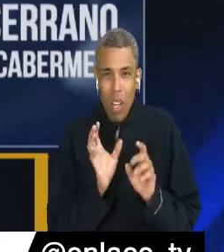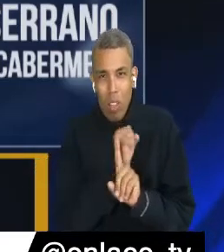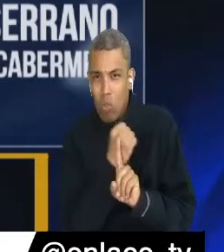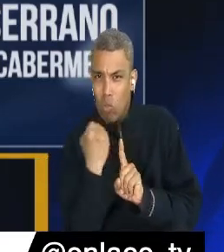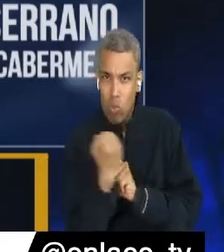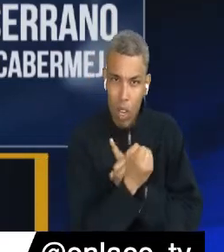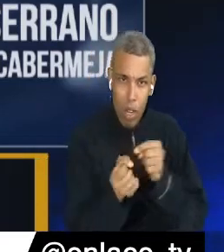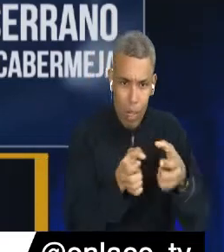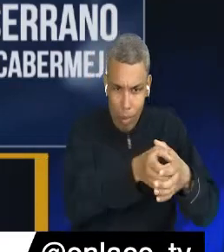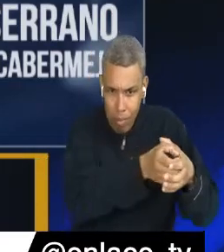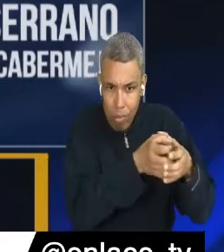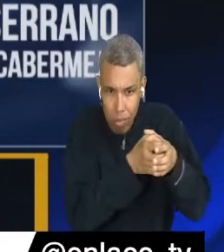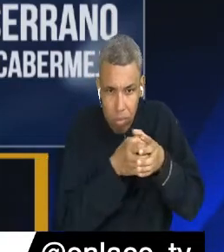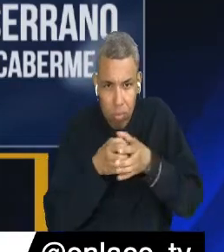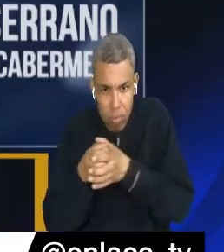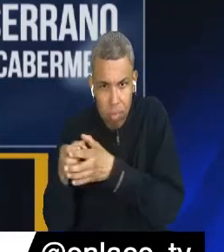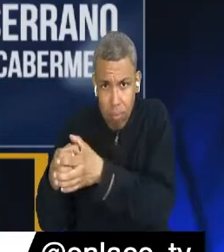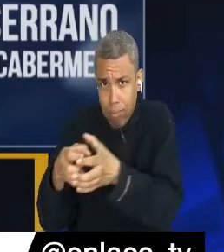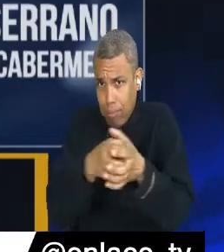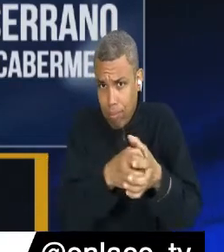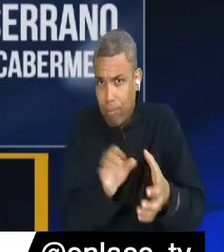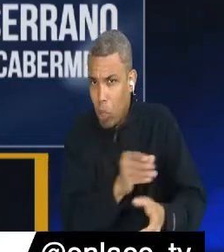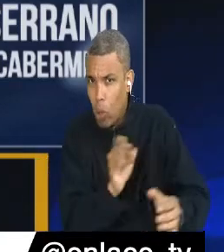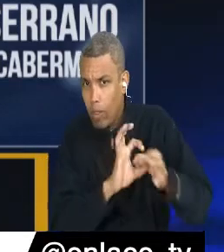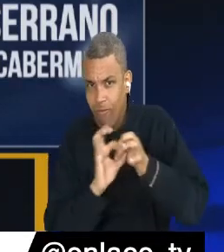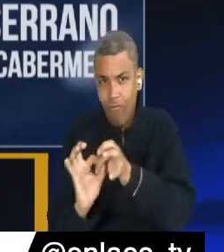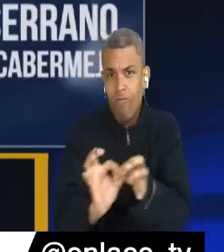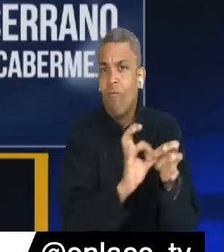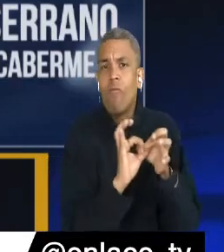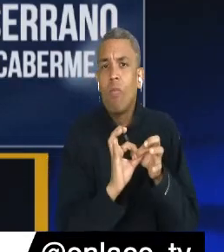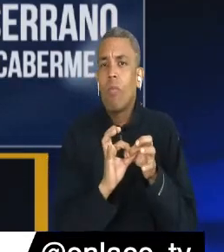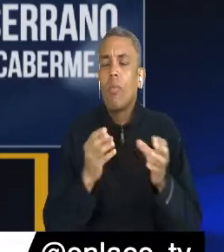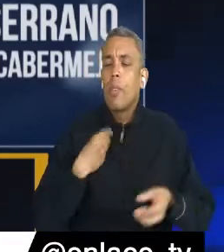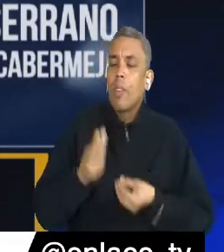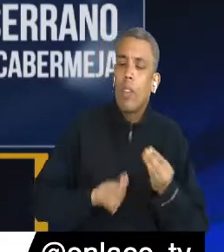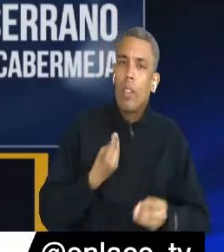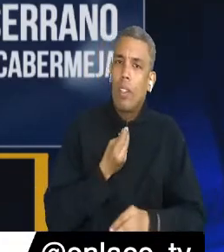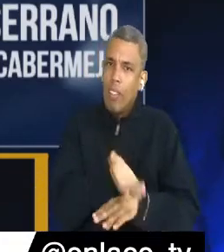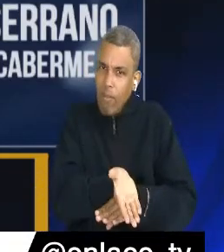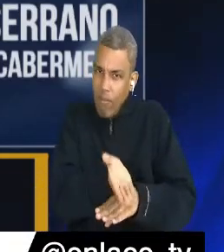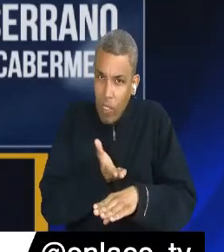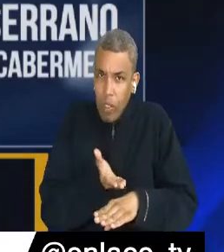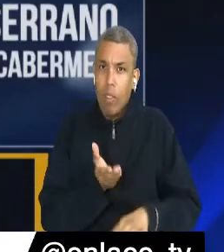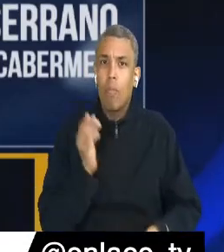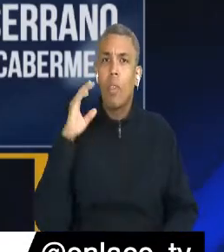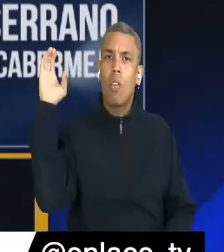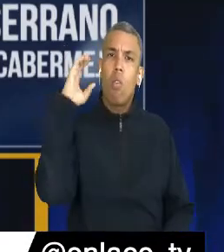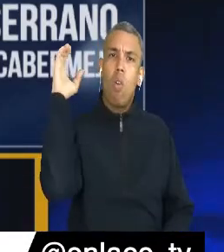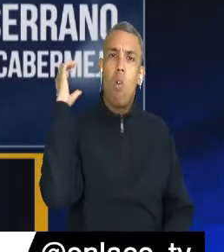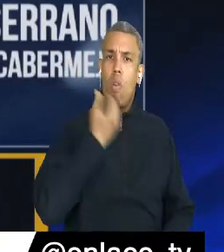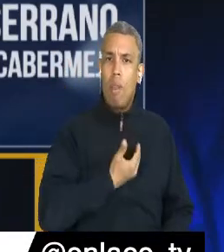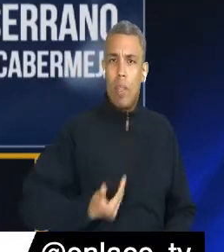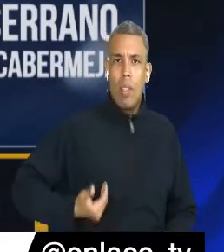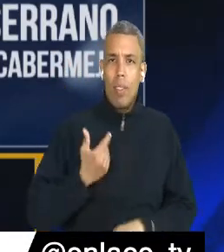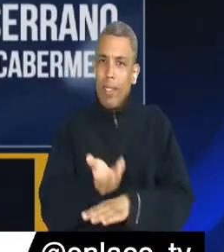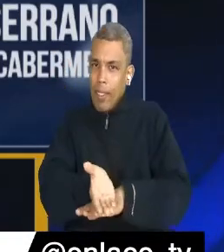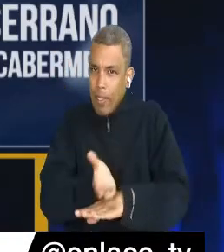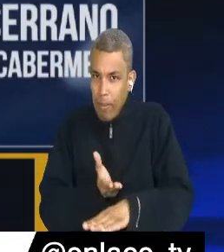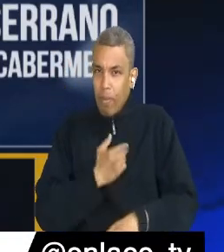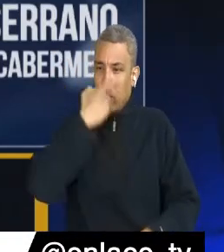Bermeja, a que todos, sin excepción, nos unamos. Lo único que queda es realmente hacer respetar nuestros